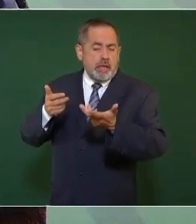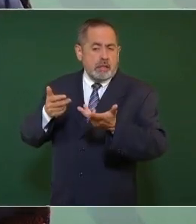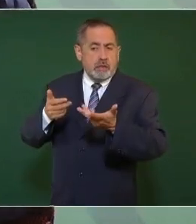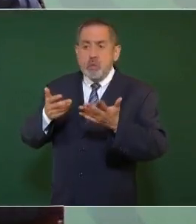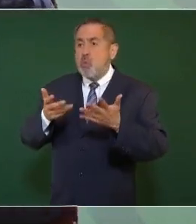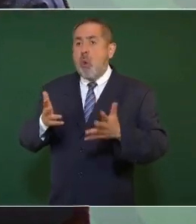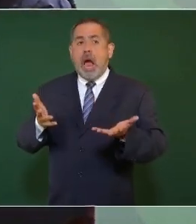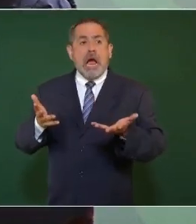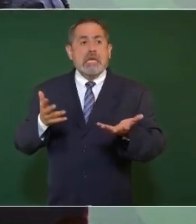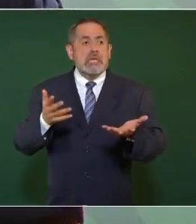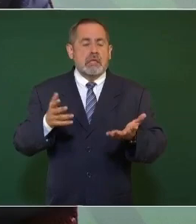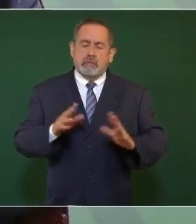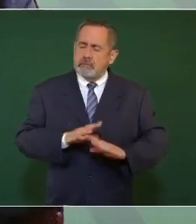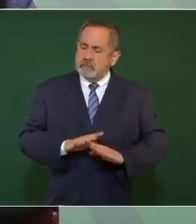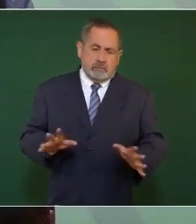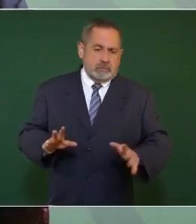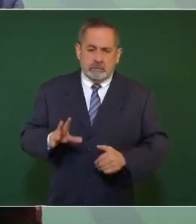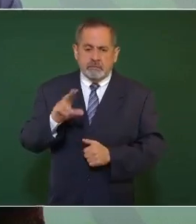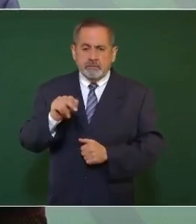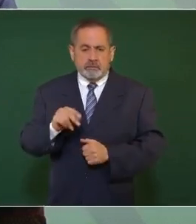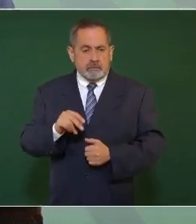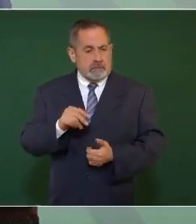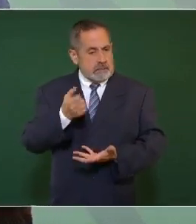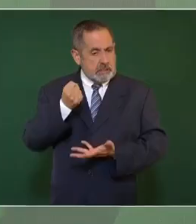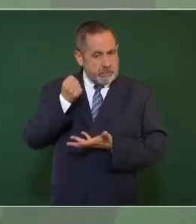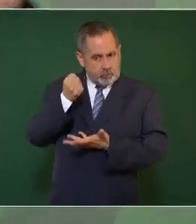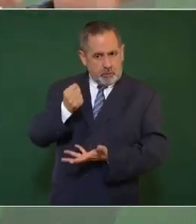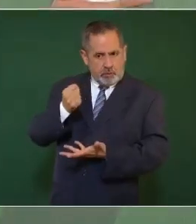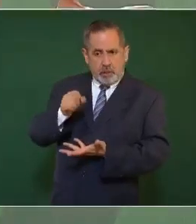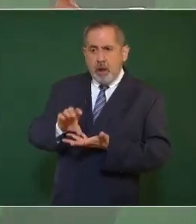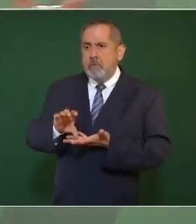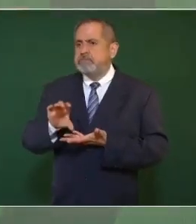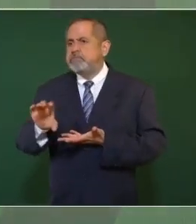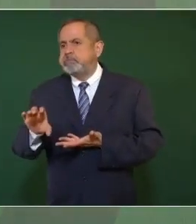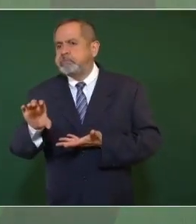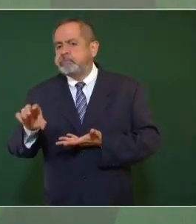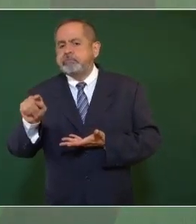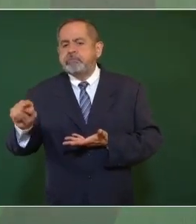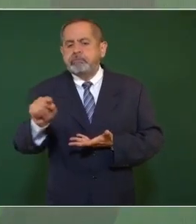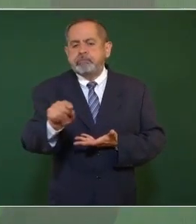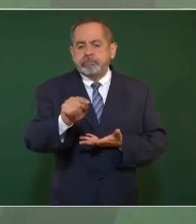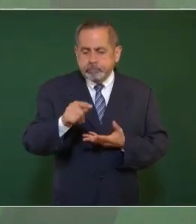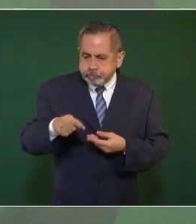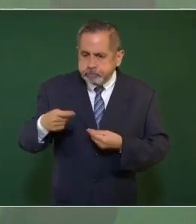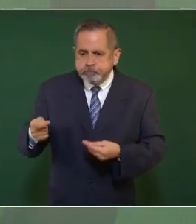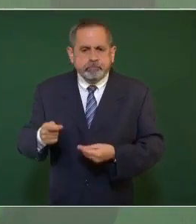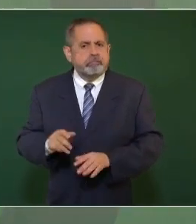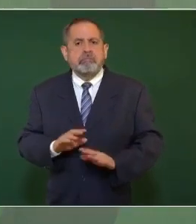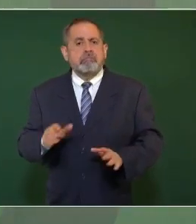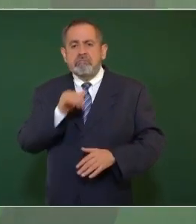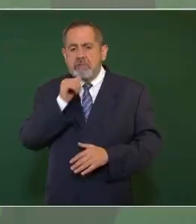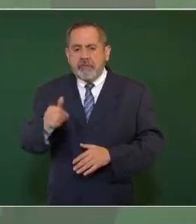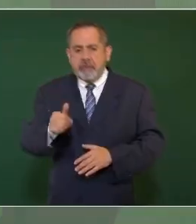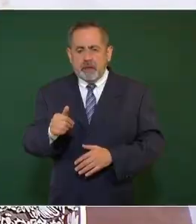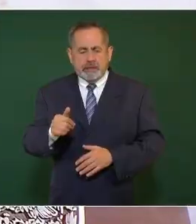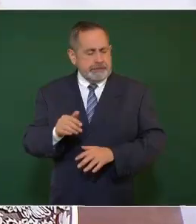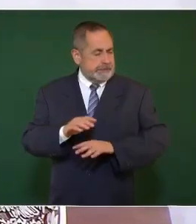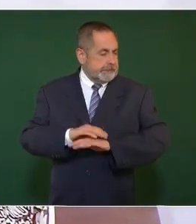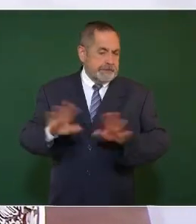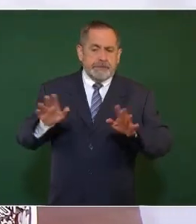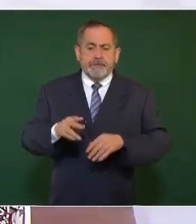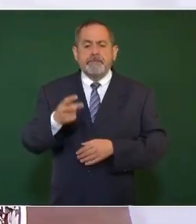y no le llegaba presupuesto a la gente. Entonces, por eso se